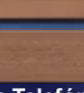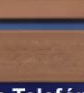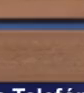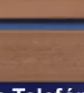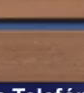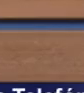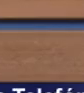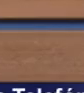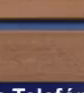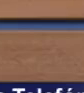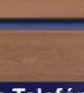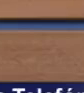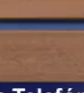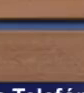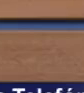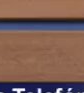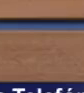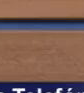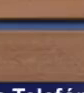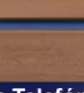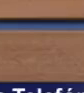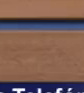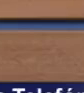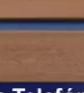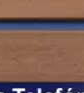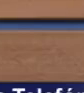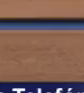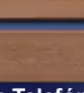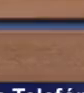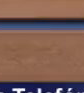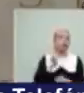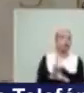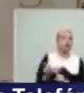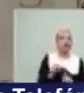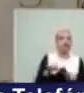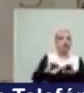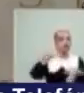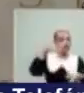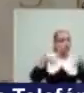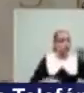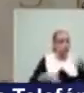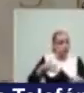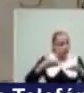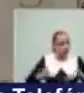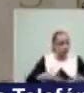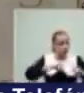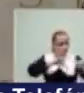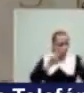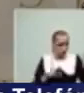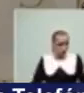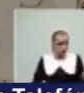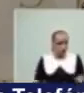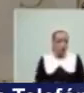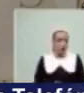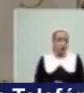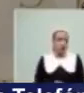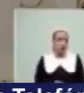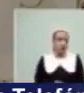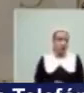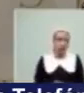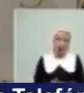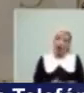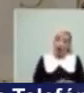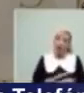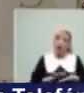organizado sí es un tema muy distinto, muy delicado. Estamos tratando de brindar toda la protección y la seguridad a